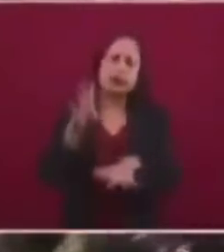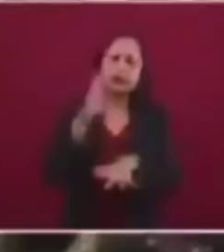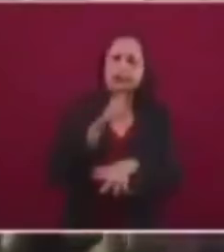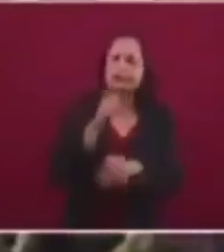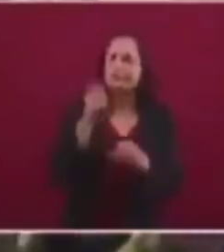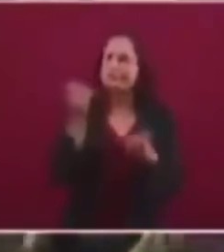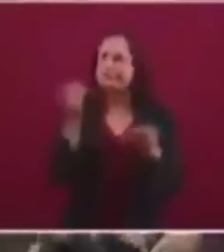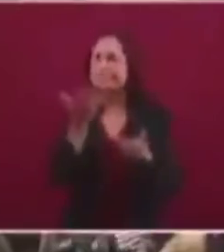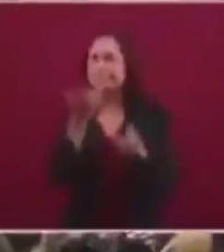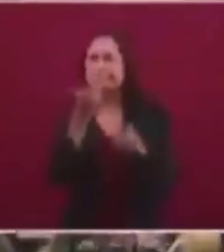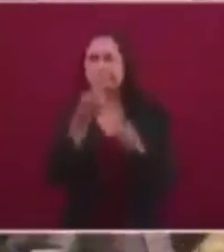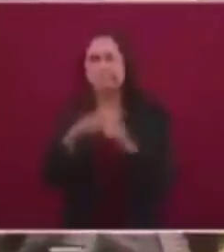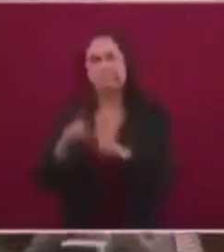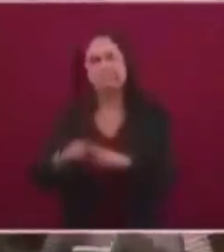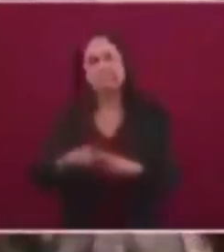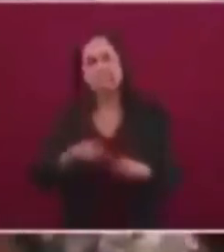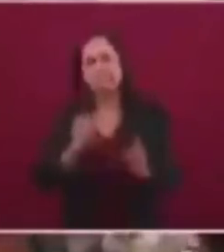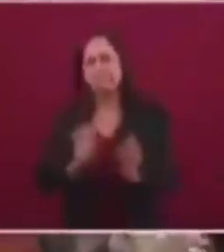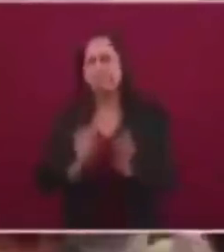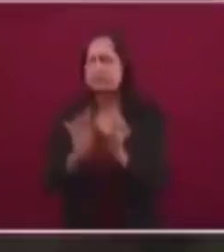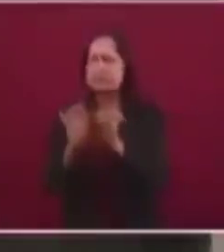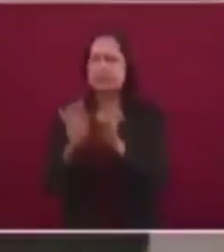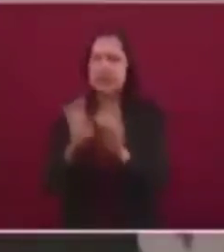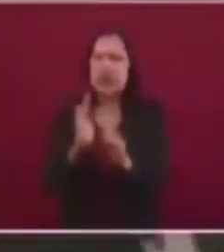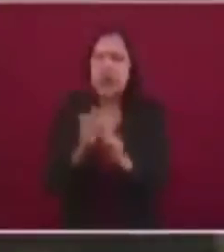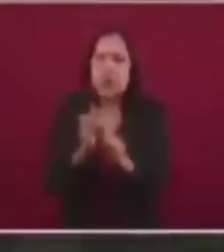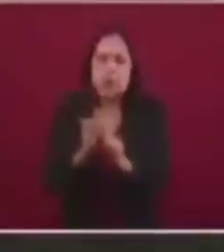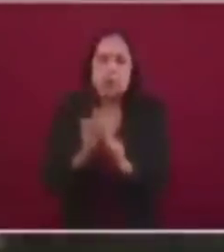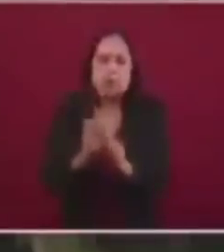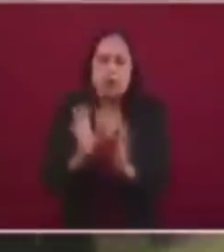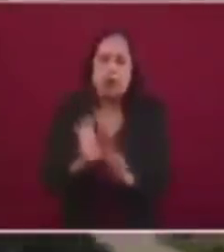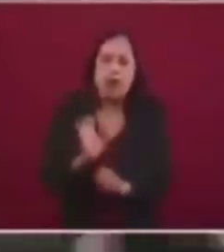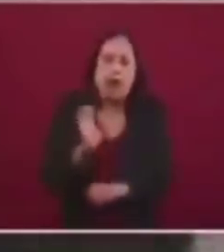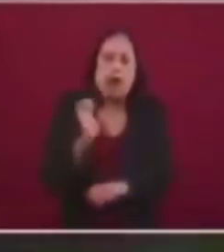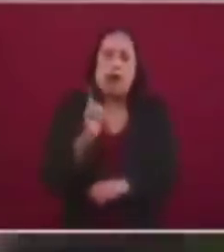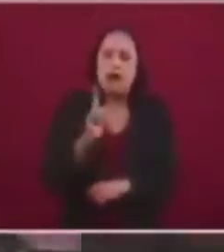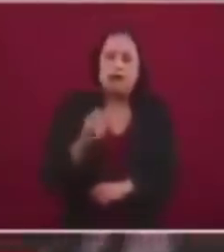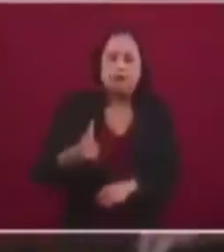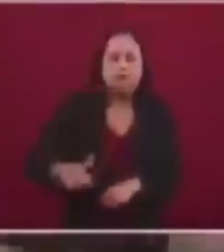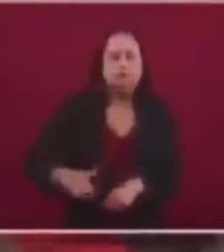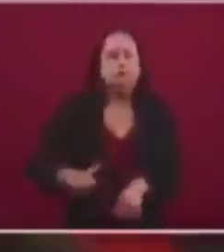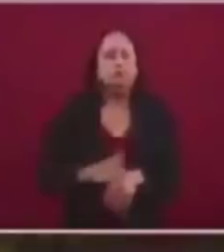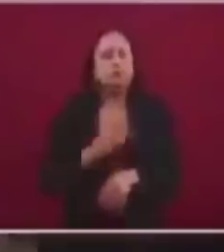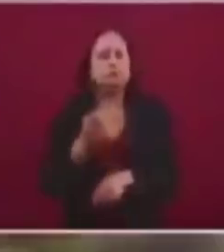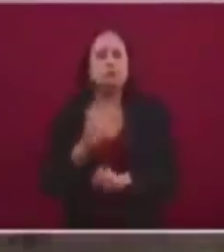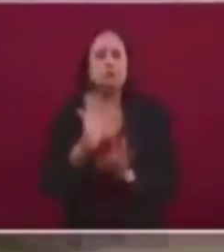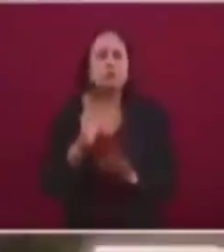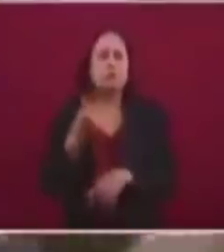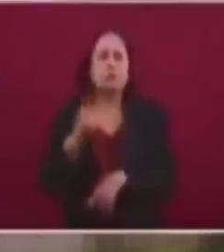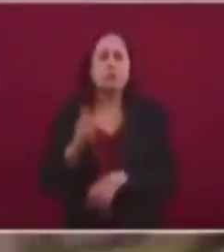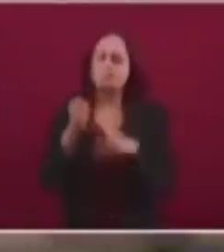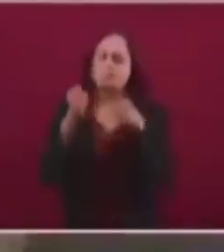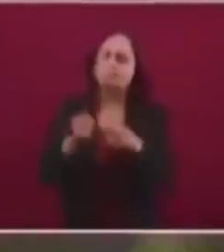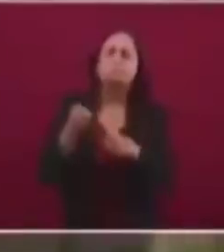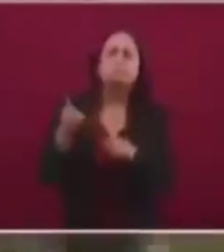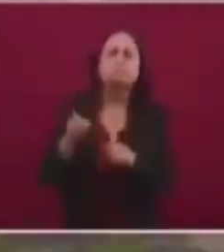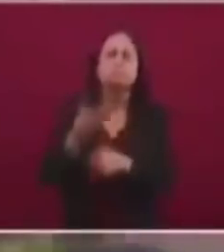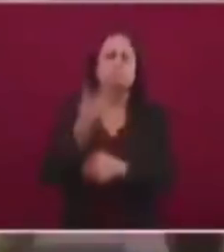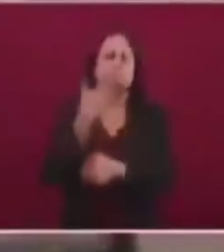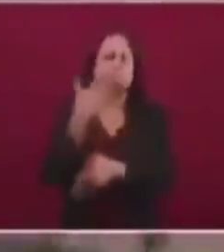gran altura. Misiones en diversas áreas geográficas de difícil acceso. Tres batallones de